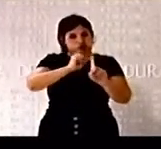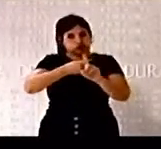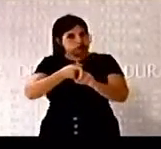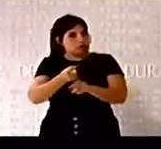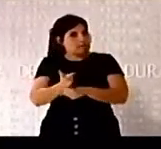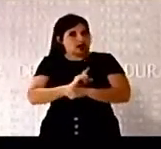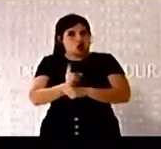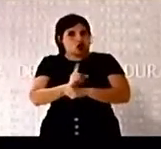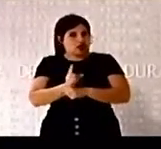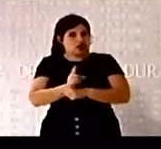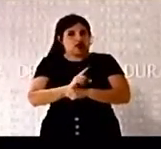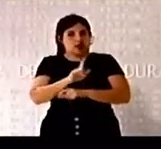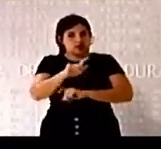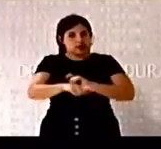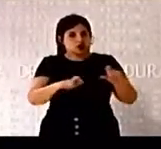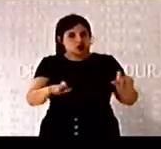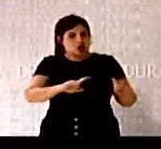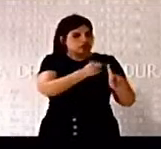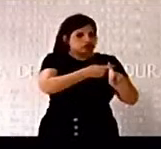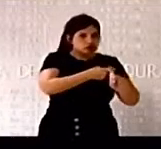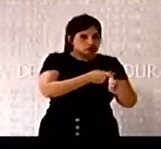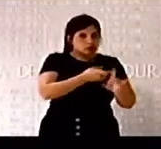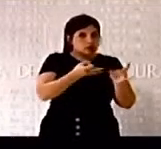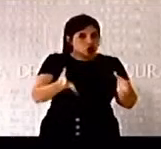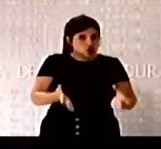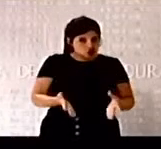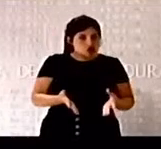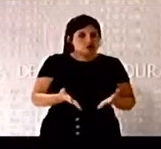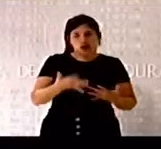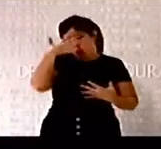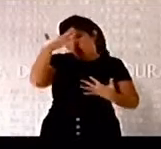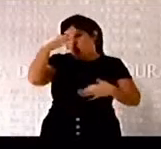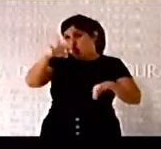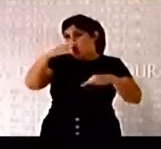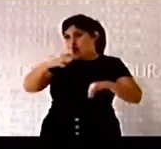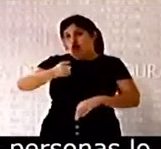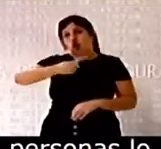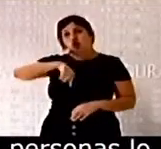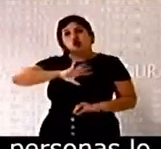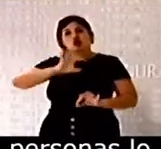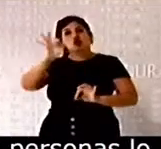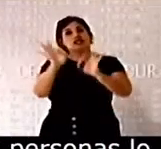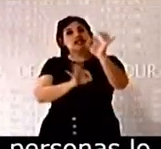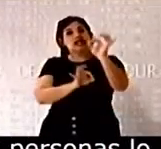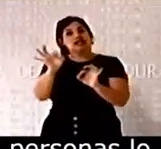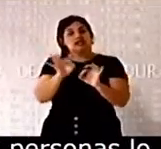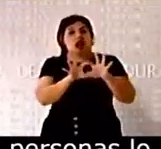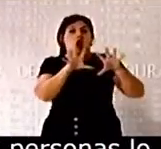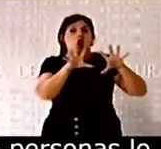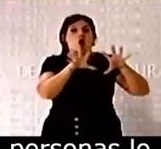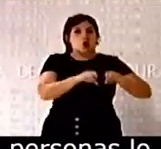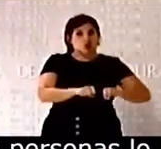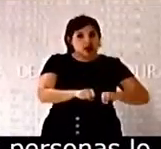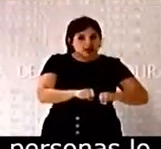a las personas, lo lógico es que tengamos unas tasas de ocupación,